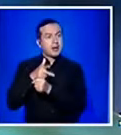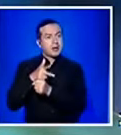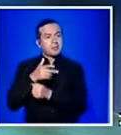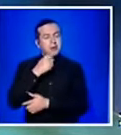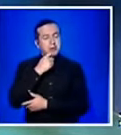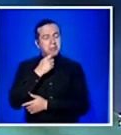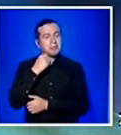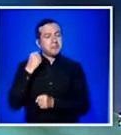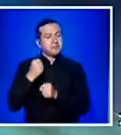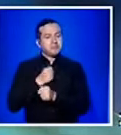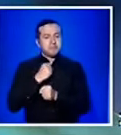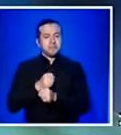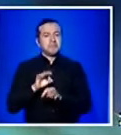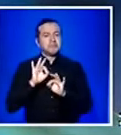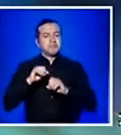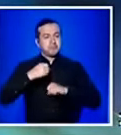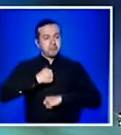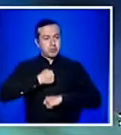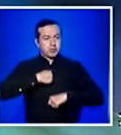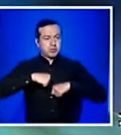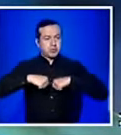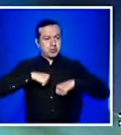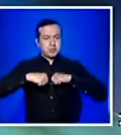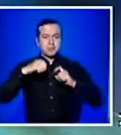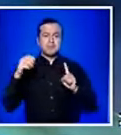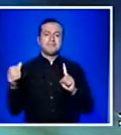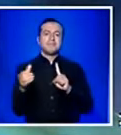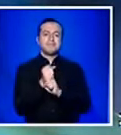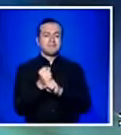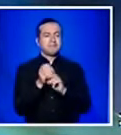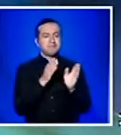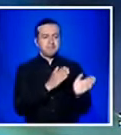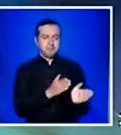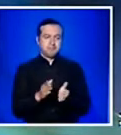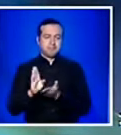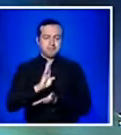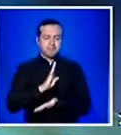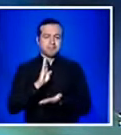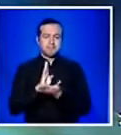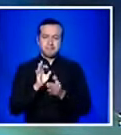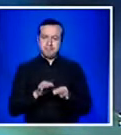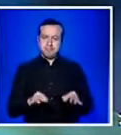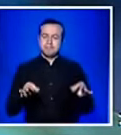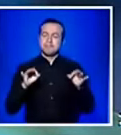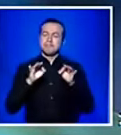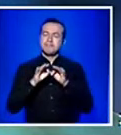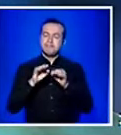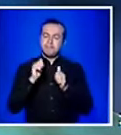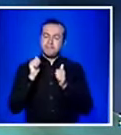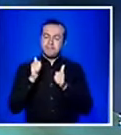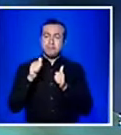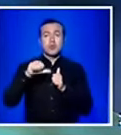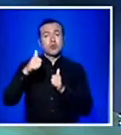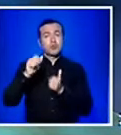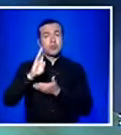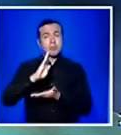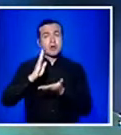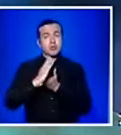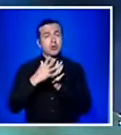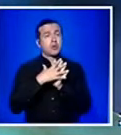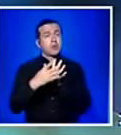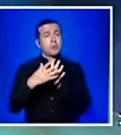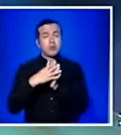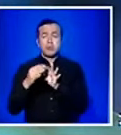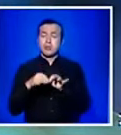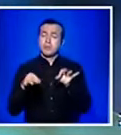Un trabajo de autogestión que solo se logra con la organización de los barrios. Bueno, pues es digno de admitir, en otros sectores también la organización es la